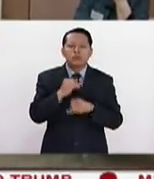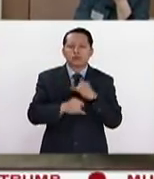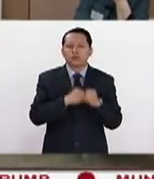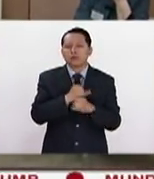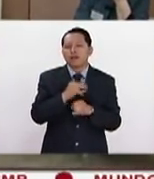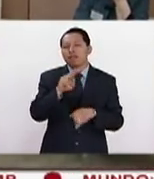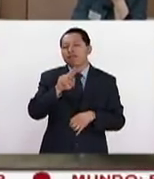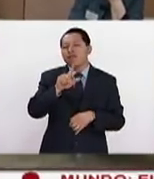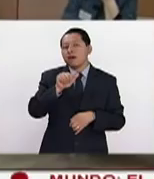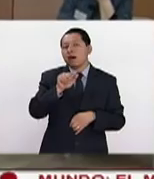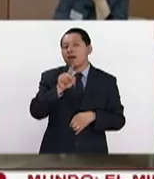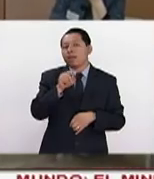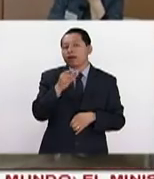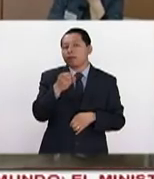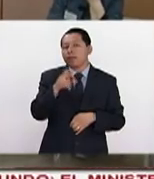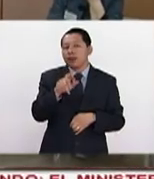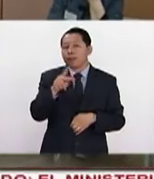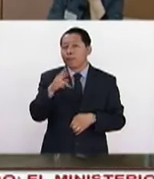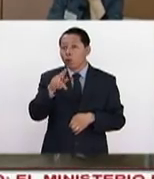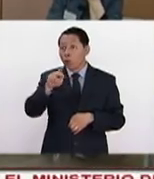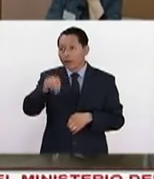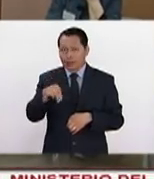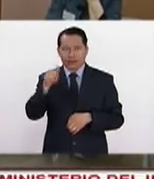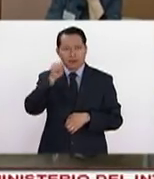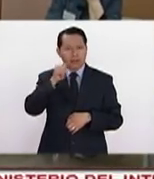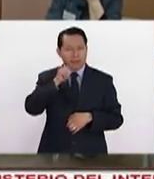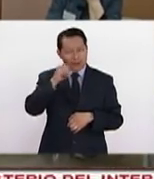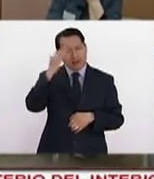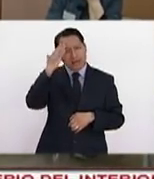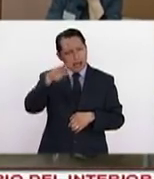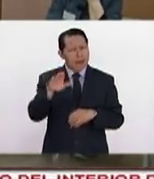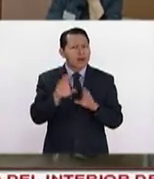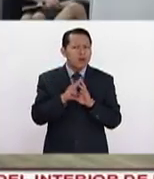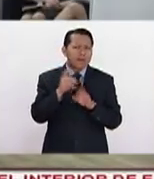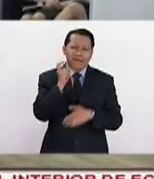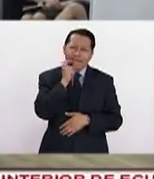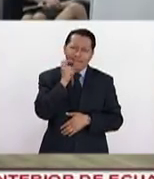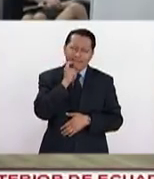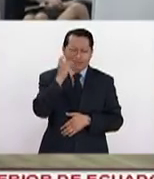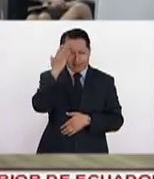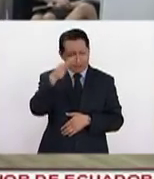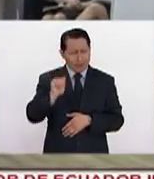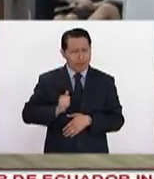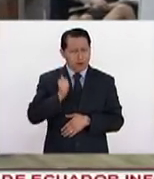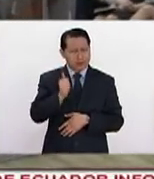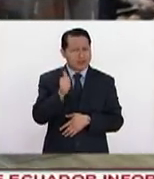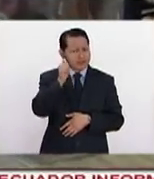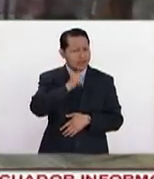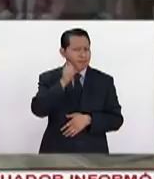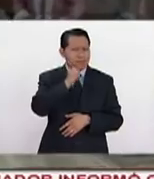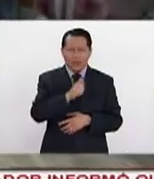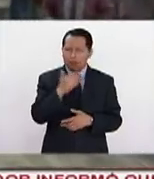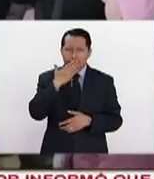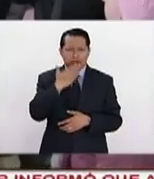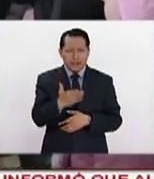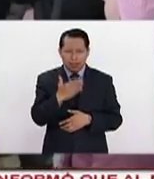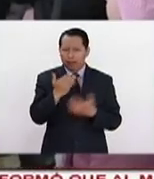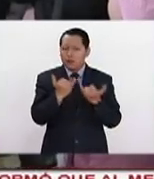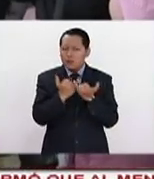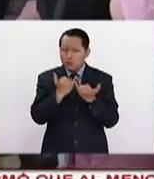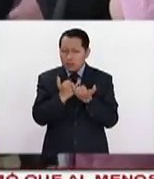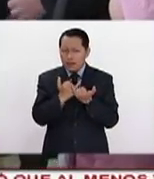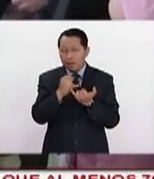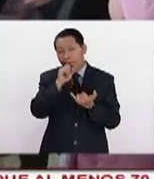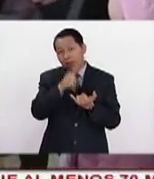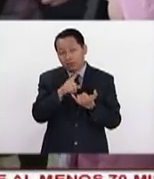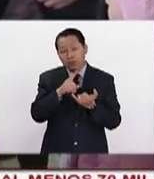ha desenvuelto con mucha habilidad, ha sabido aprovechar, digamos, los escenarios, y por un lado está el